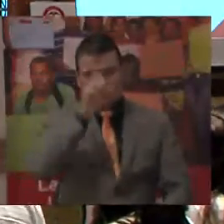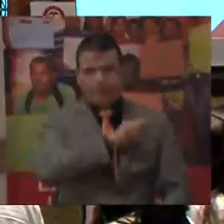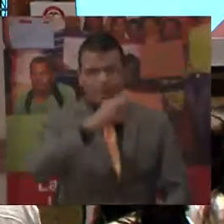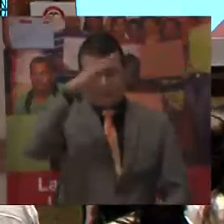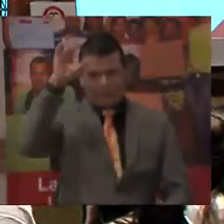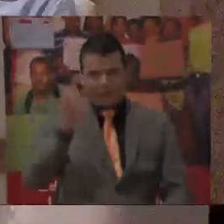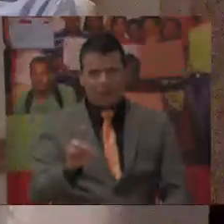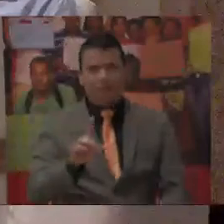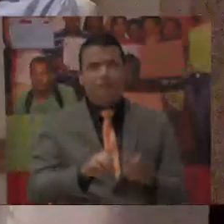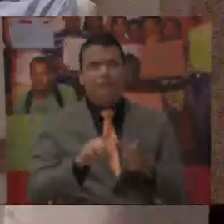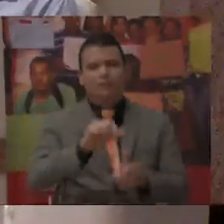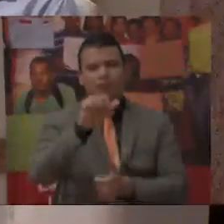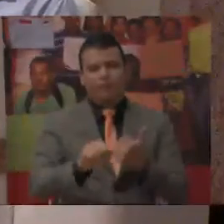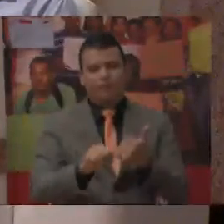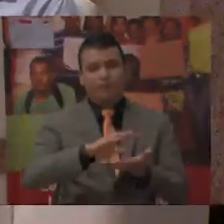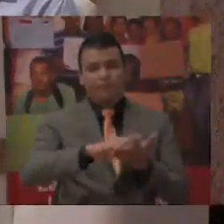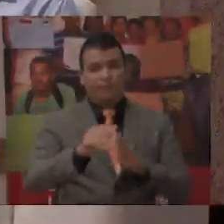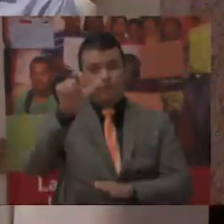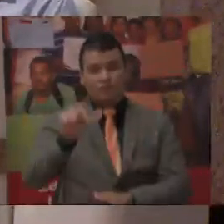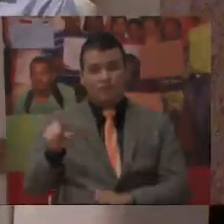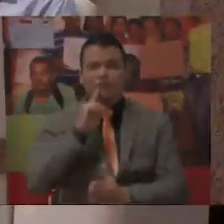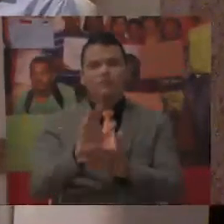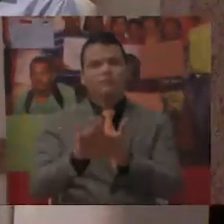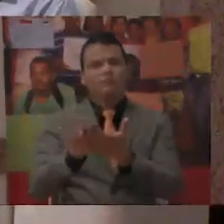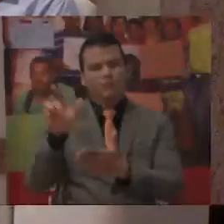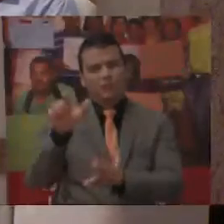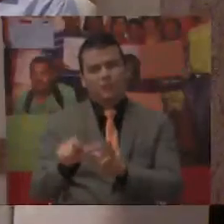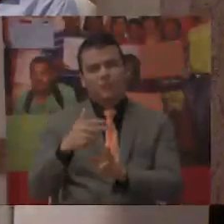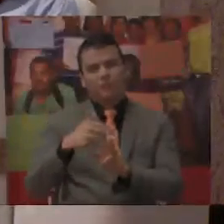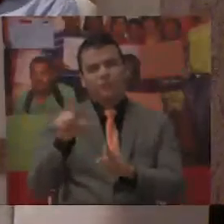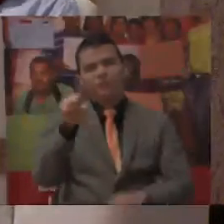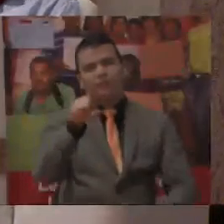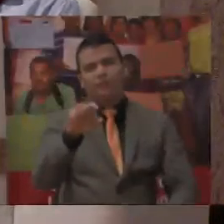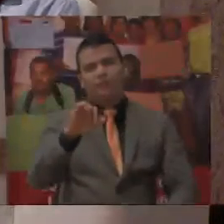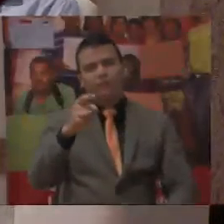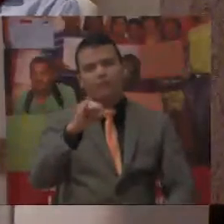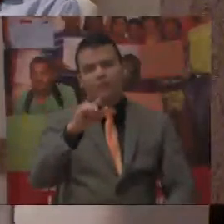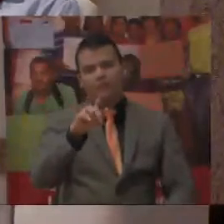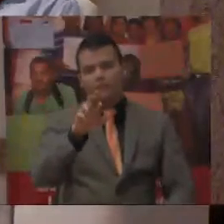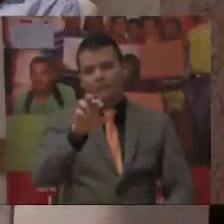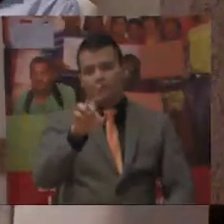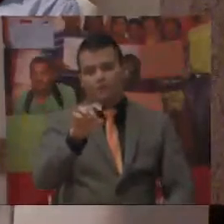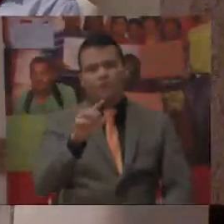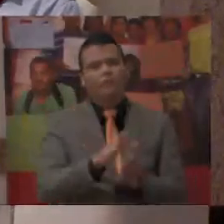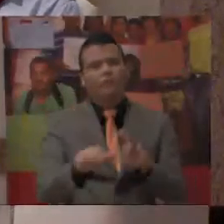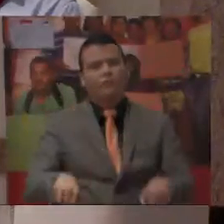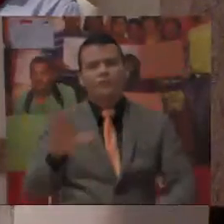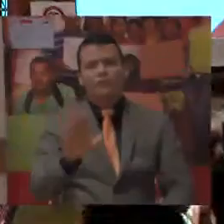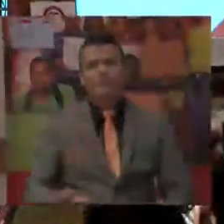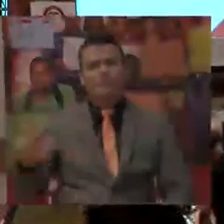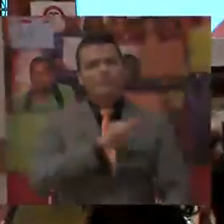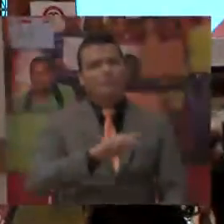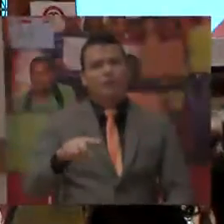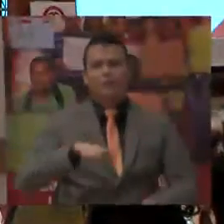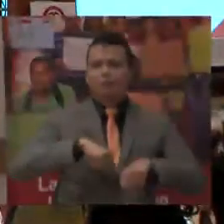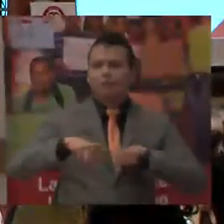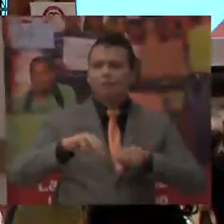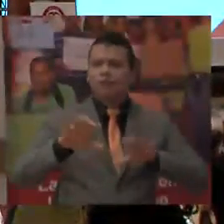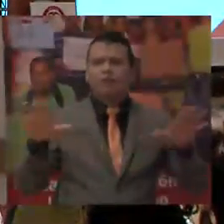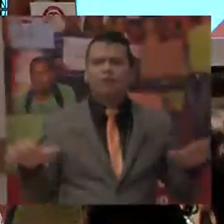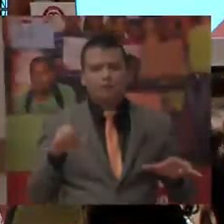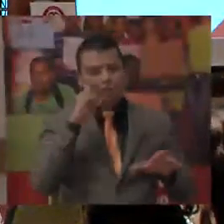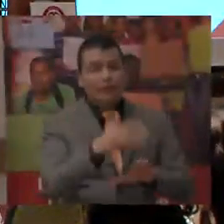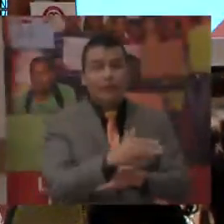asesor de paz, y hoy Sigifredo nos va a contar un poco cómo el Valle del Cauca se viene preparando para esta tarea monumental que se